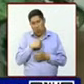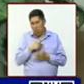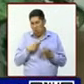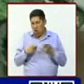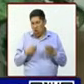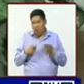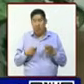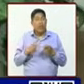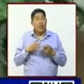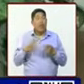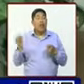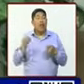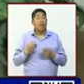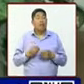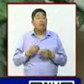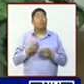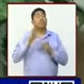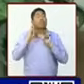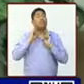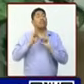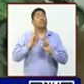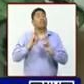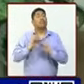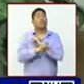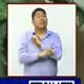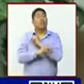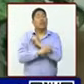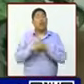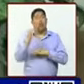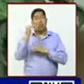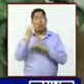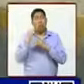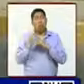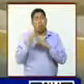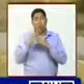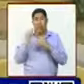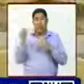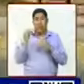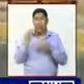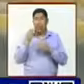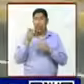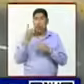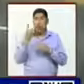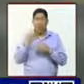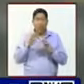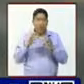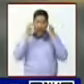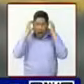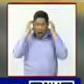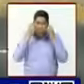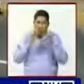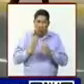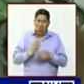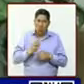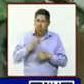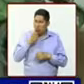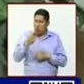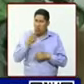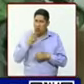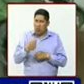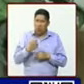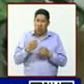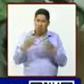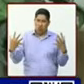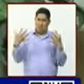auge. El espacio cívico se reduce y los medios de comunicación sufren ataques desde todos los frentes.